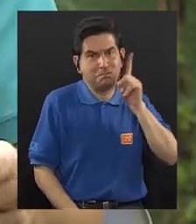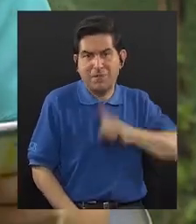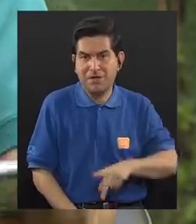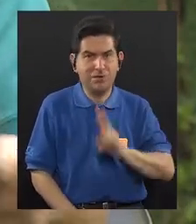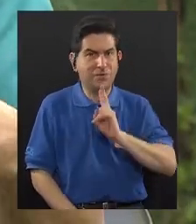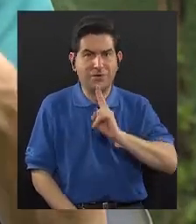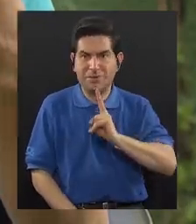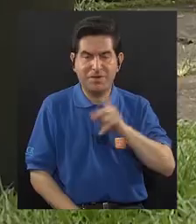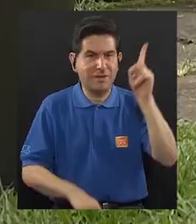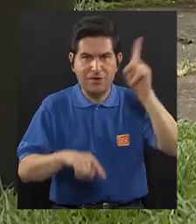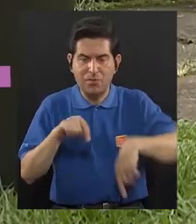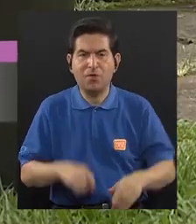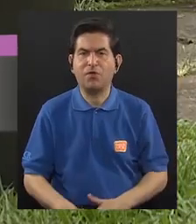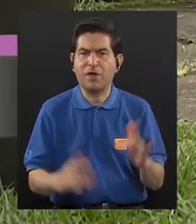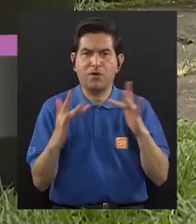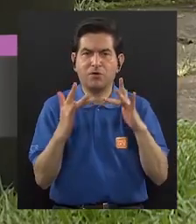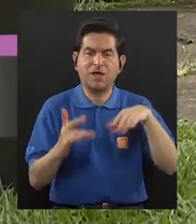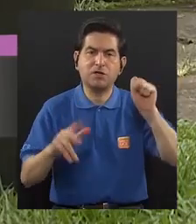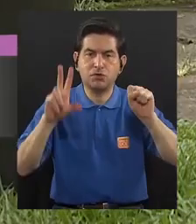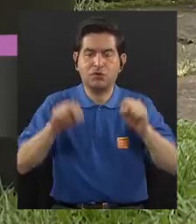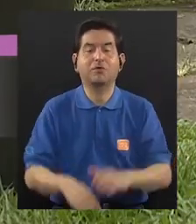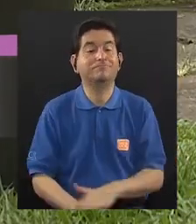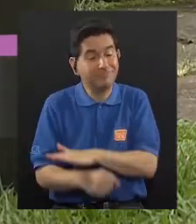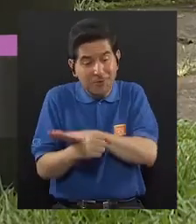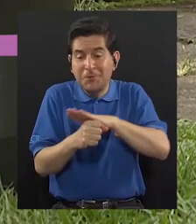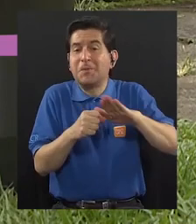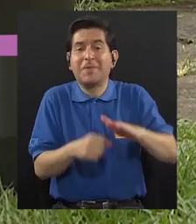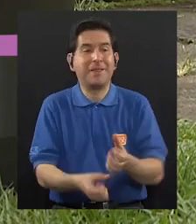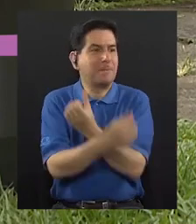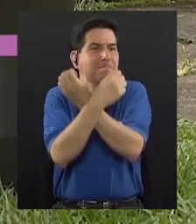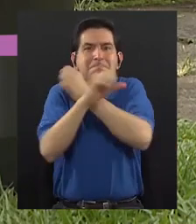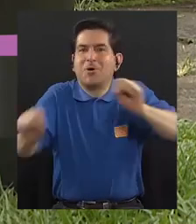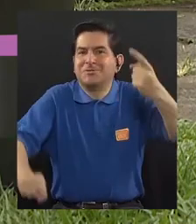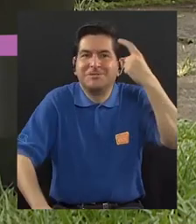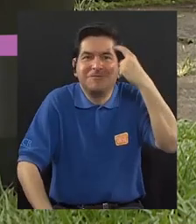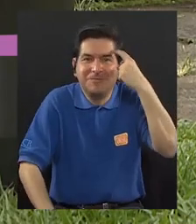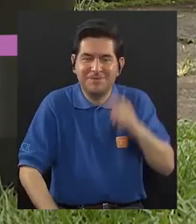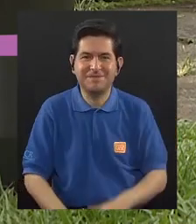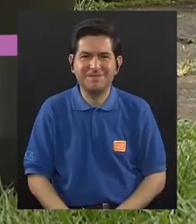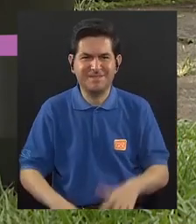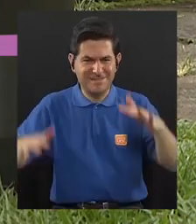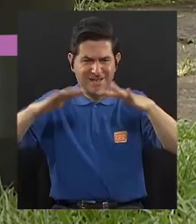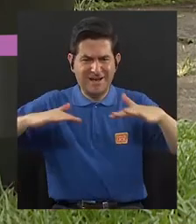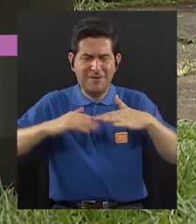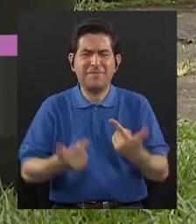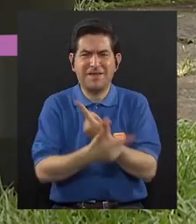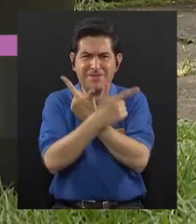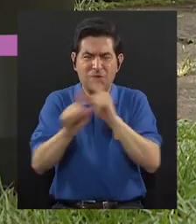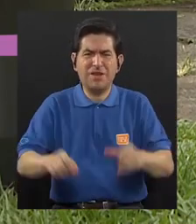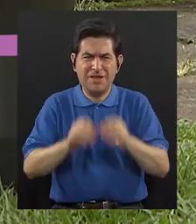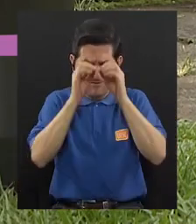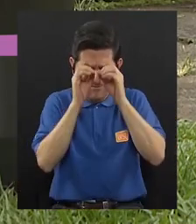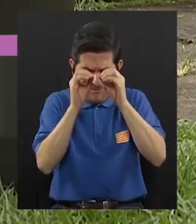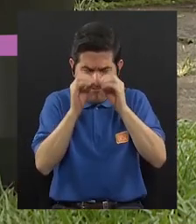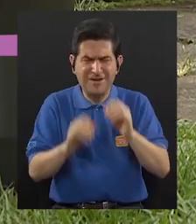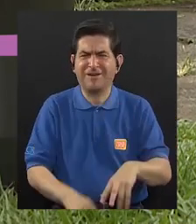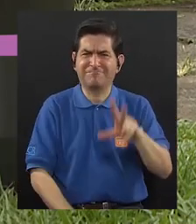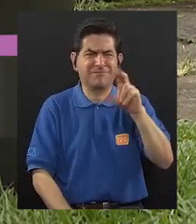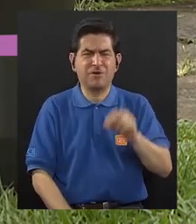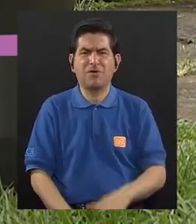mito o sea eso no es real y estamos en contacto queramos o no queramos totalmente es imposible pensar en vivir en un ambiente libre de microorganismos